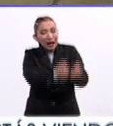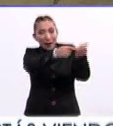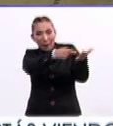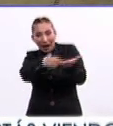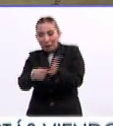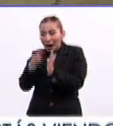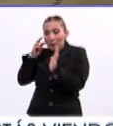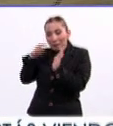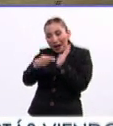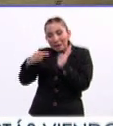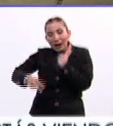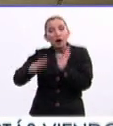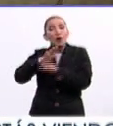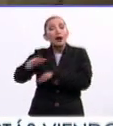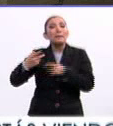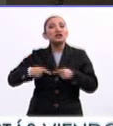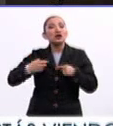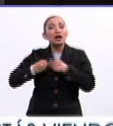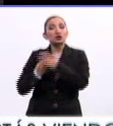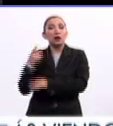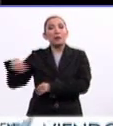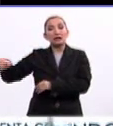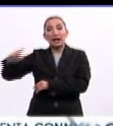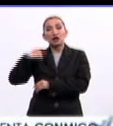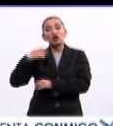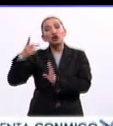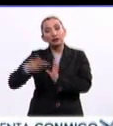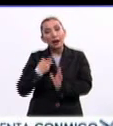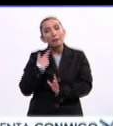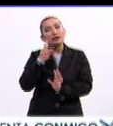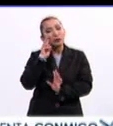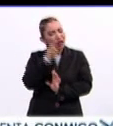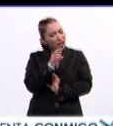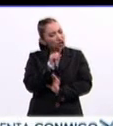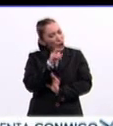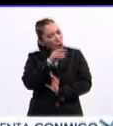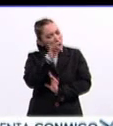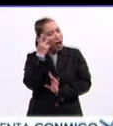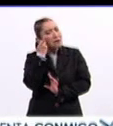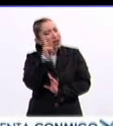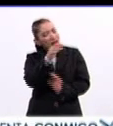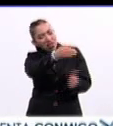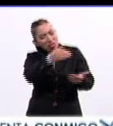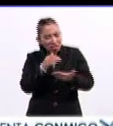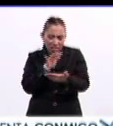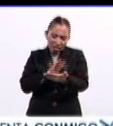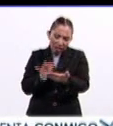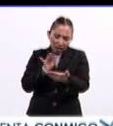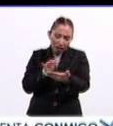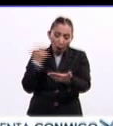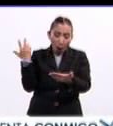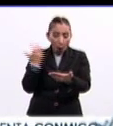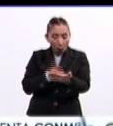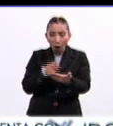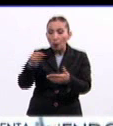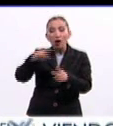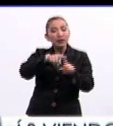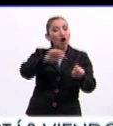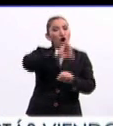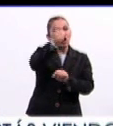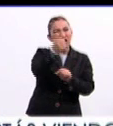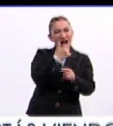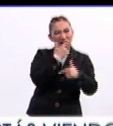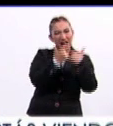los contemporáneos. Y ellos la vuelven a poner a circular. Ellos, digamos que, llevándole la contra a la generación que les antecede,